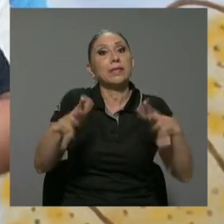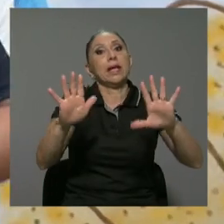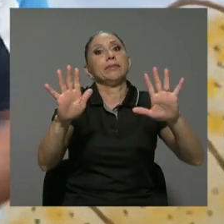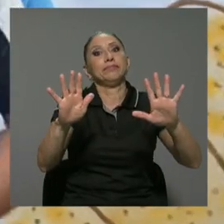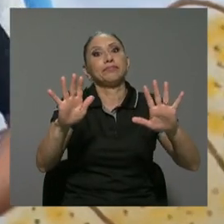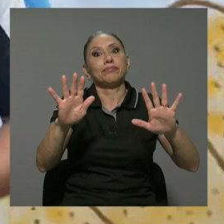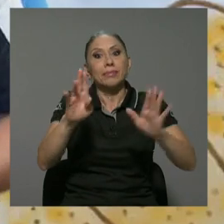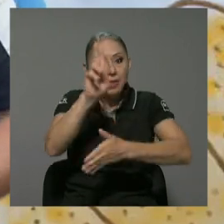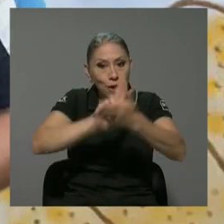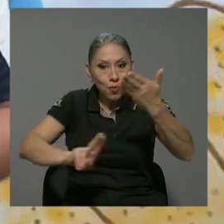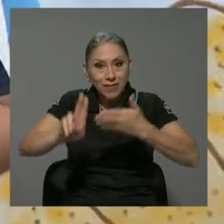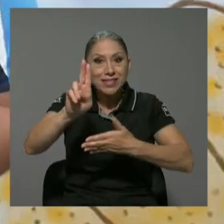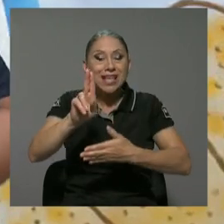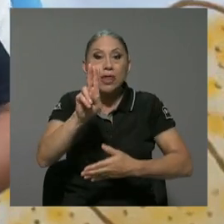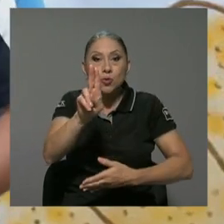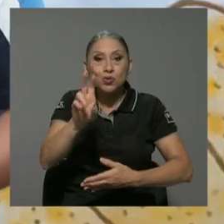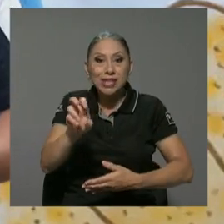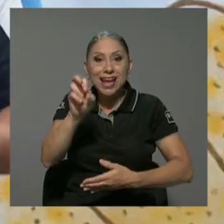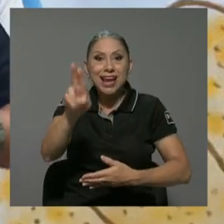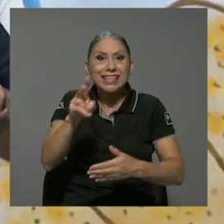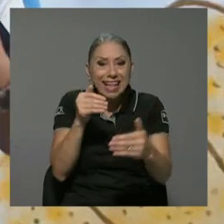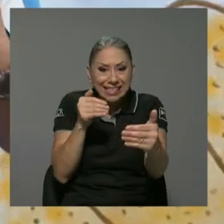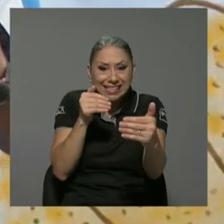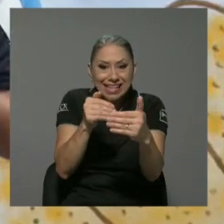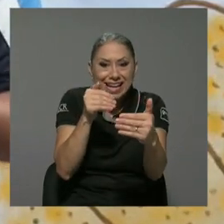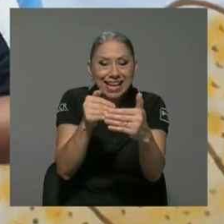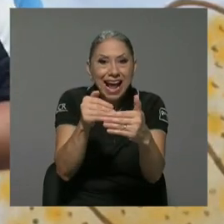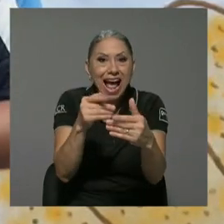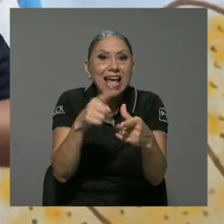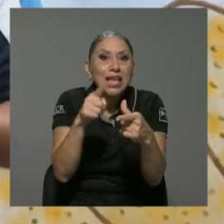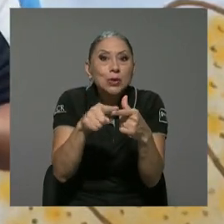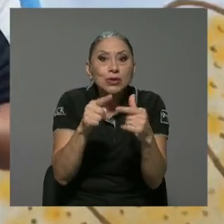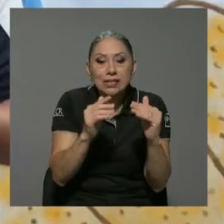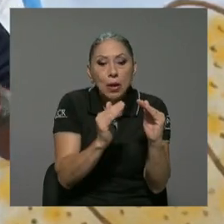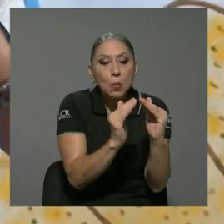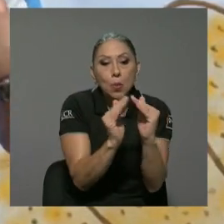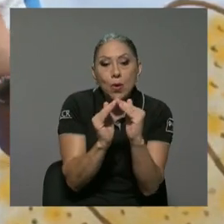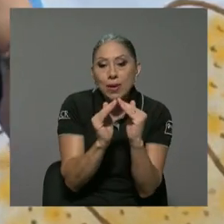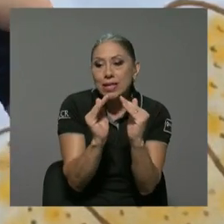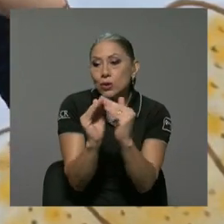universidad tan cerca, la UCR tan cerca, hace que los pueblitos pequeños